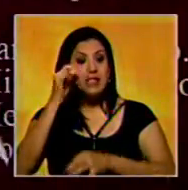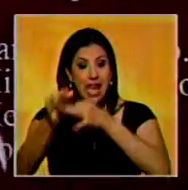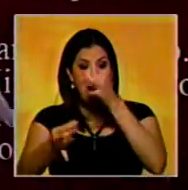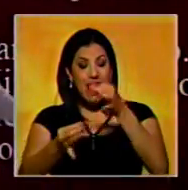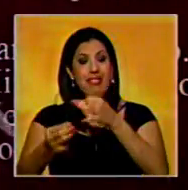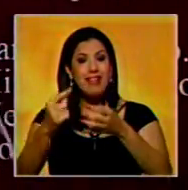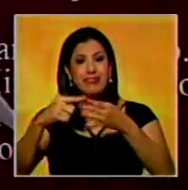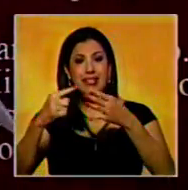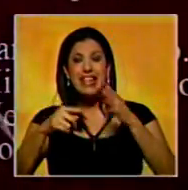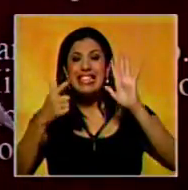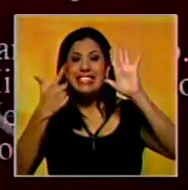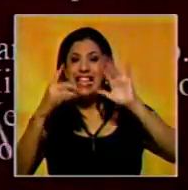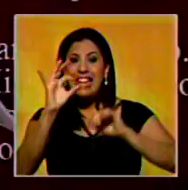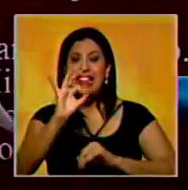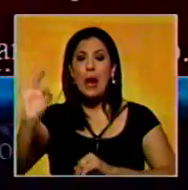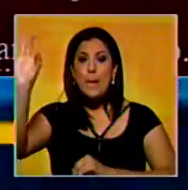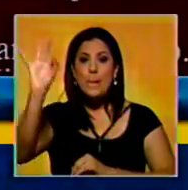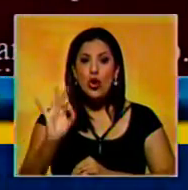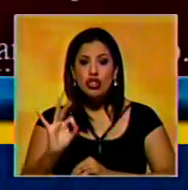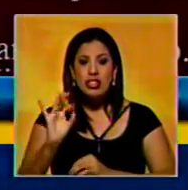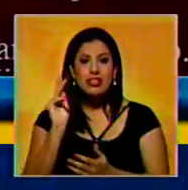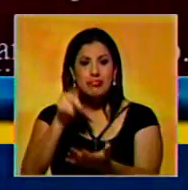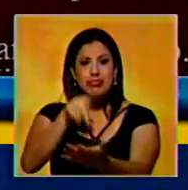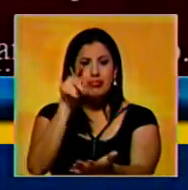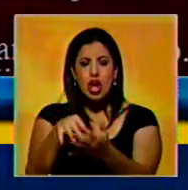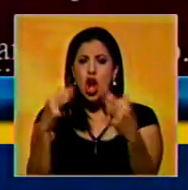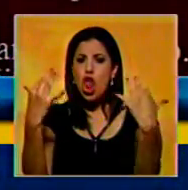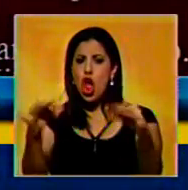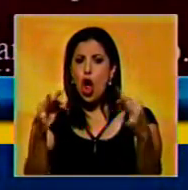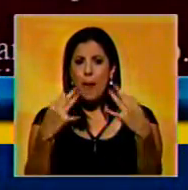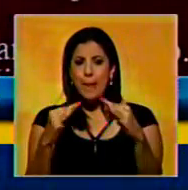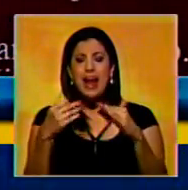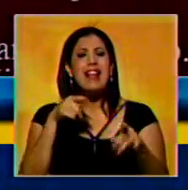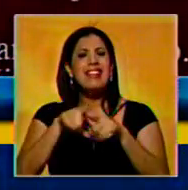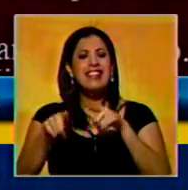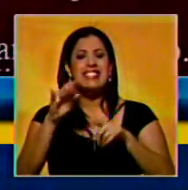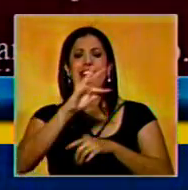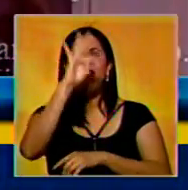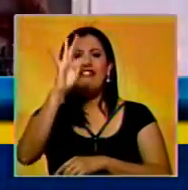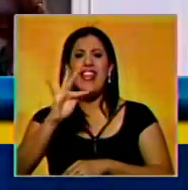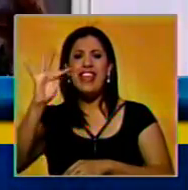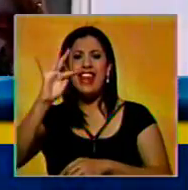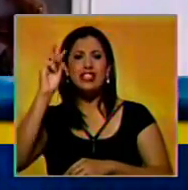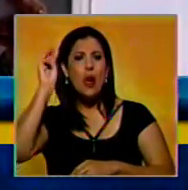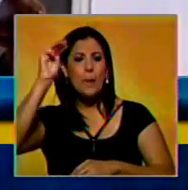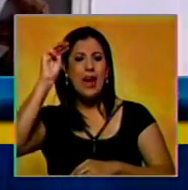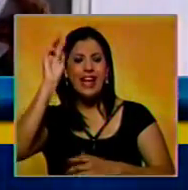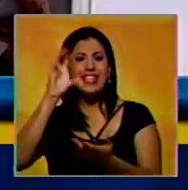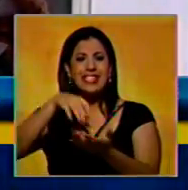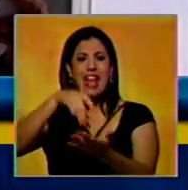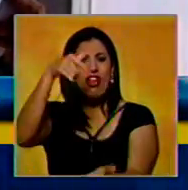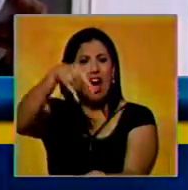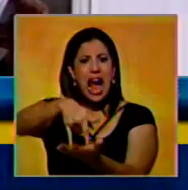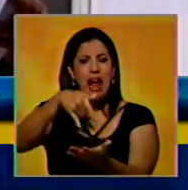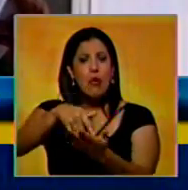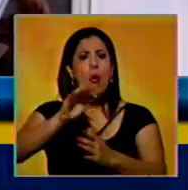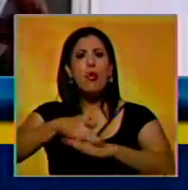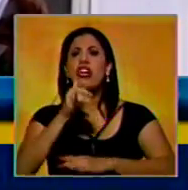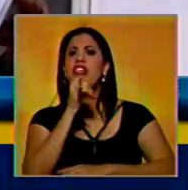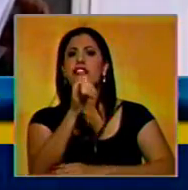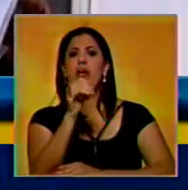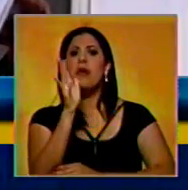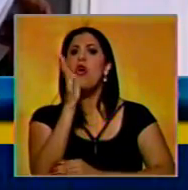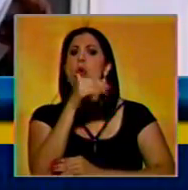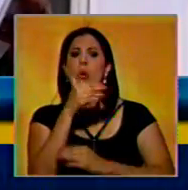manejan la cifra de 70% de asistencia con normalidad. Criticó a la Federación Venezolana de Maestros del Estado Carabobo por informar que